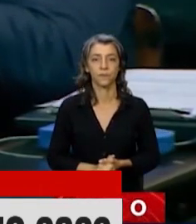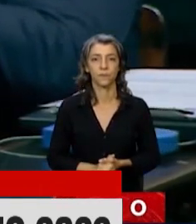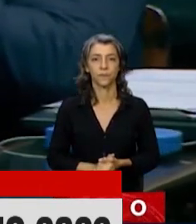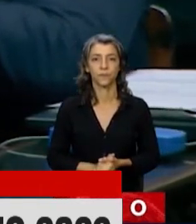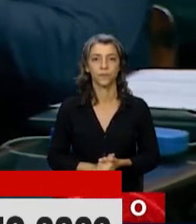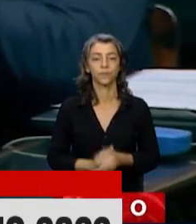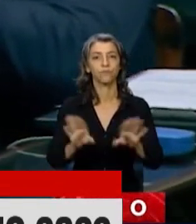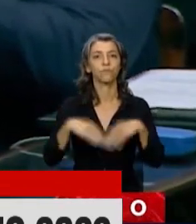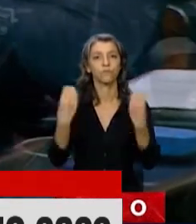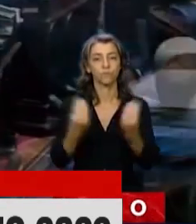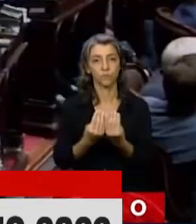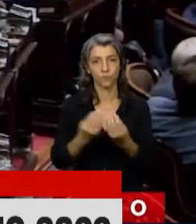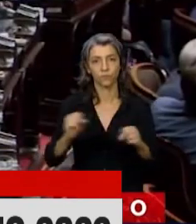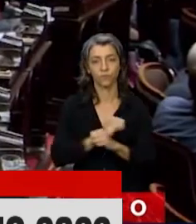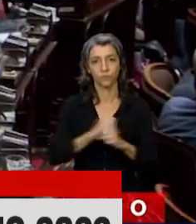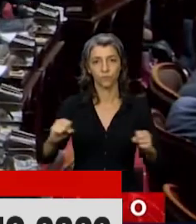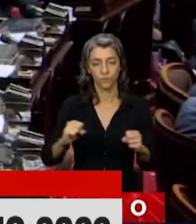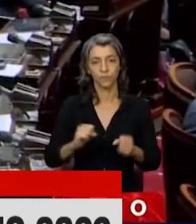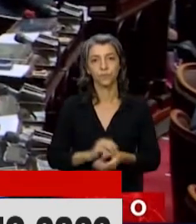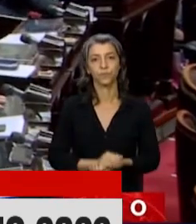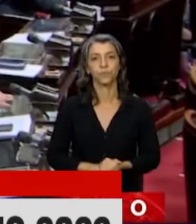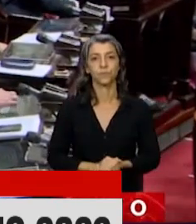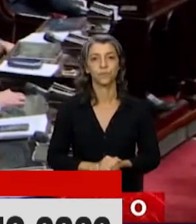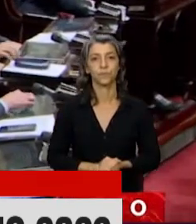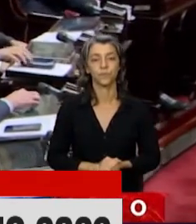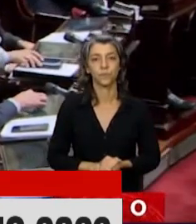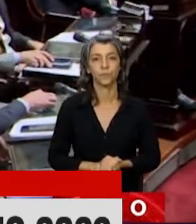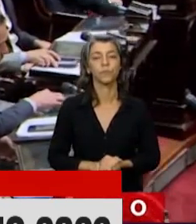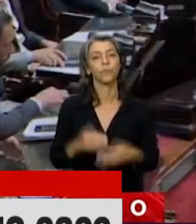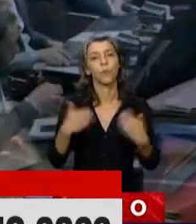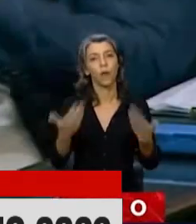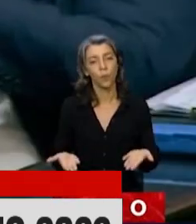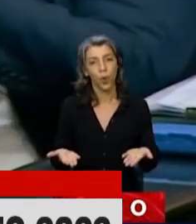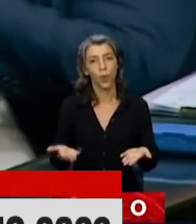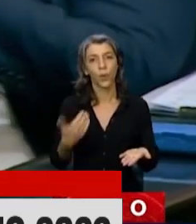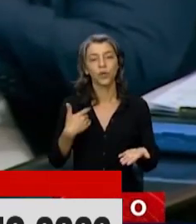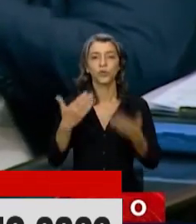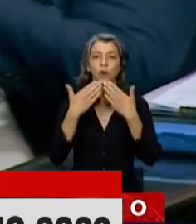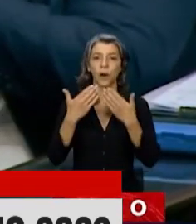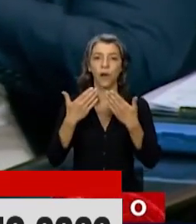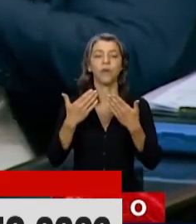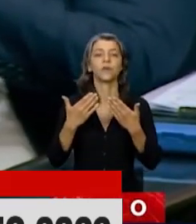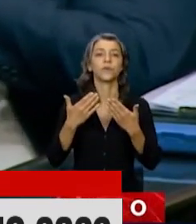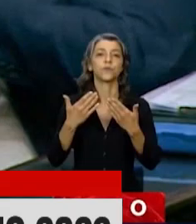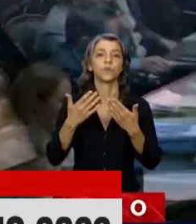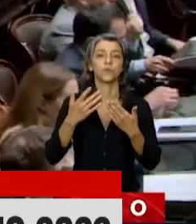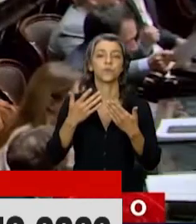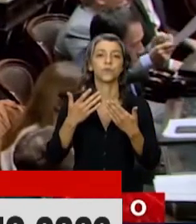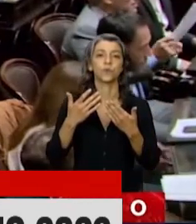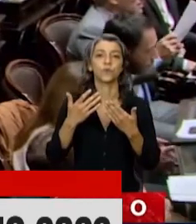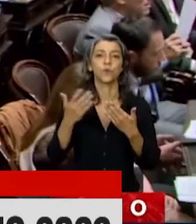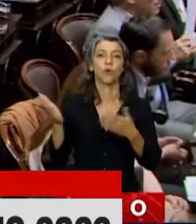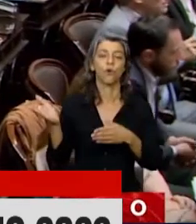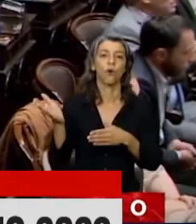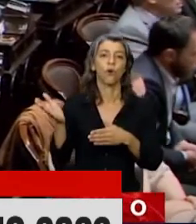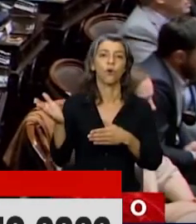sentó unos minutos antes de las 5 de la mañana, a la hora de la votación, y votó a favor del presupuesto de